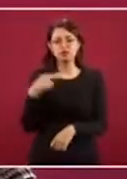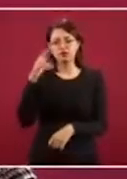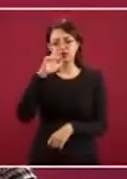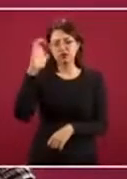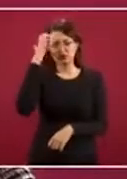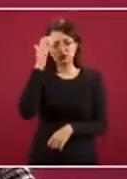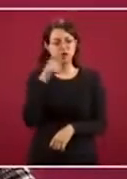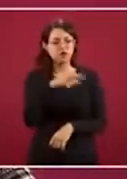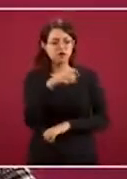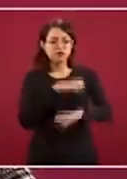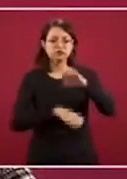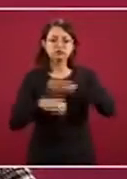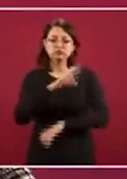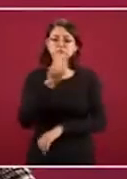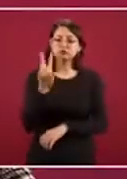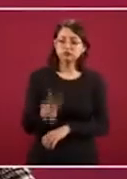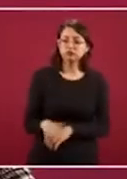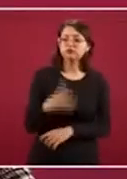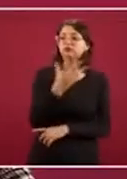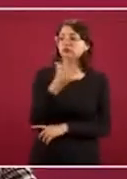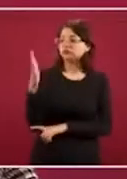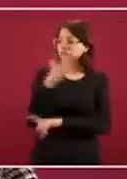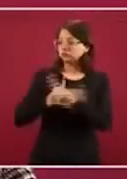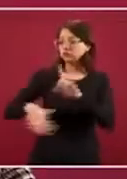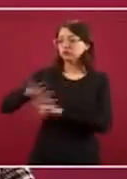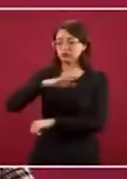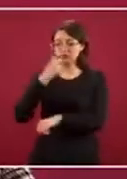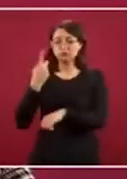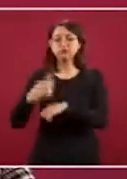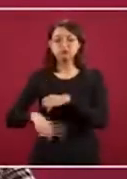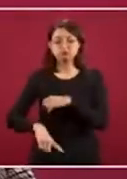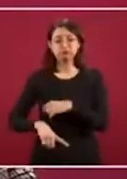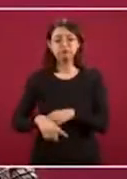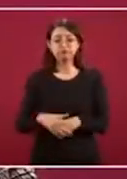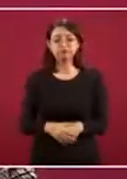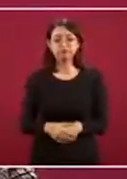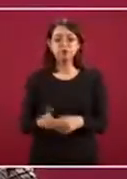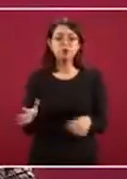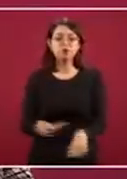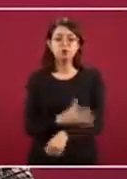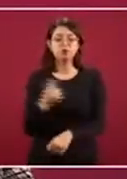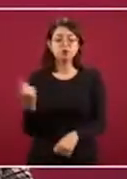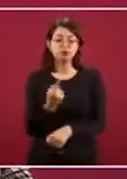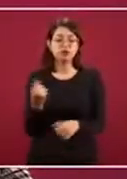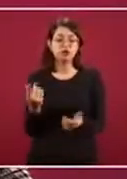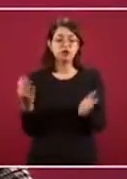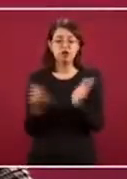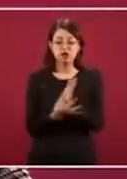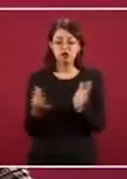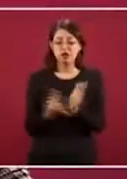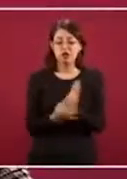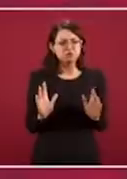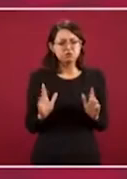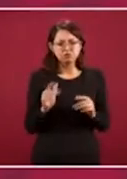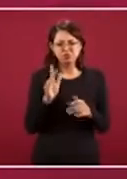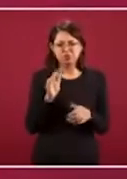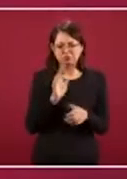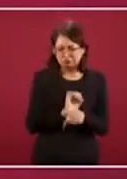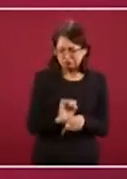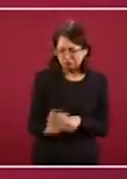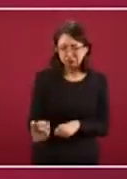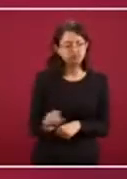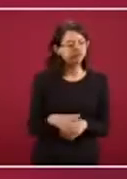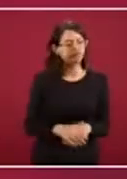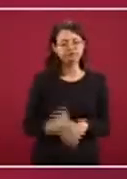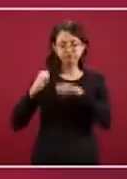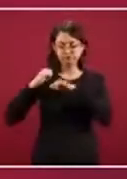empresa en cuanto a que efectivamente dañó el ambiente con motivo del derrame que ocurrió a partir de sus instalaciones se trata de